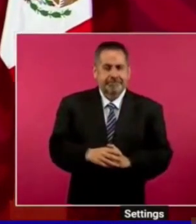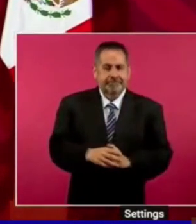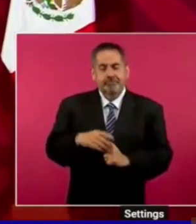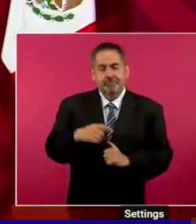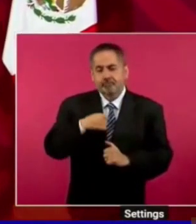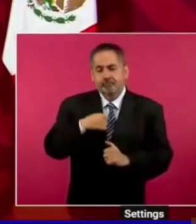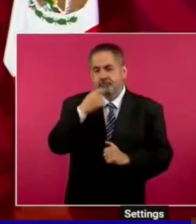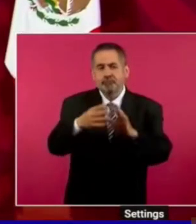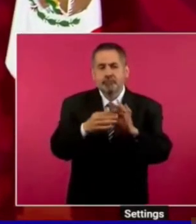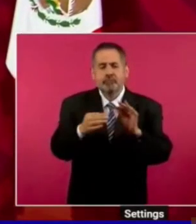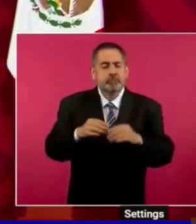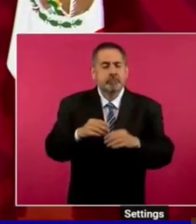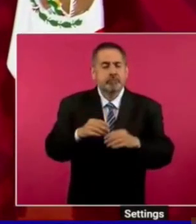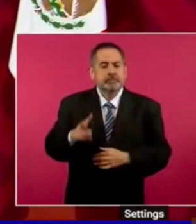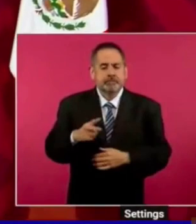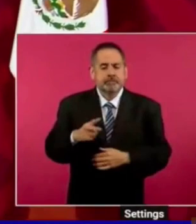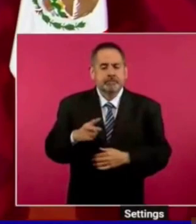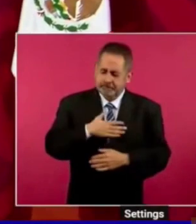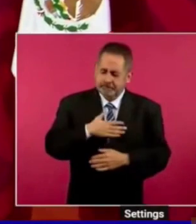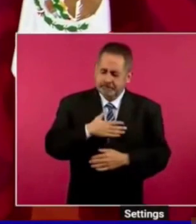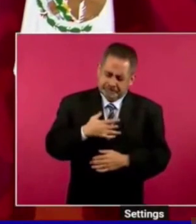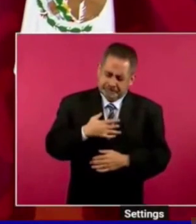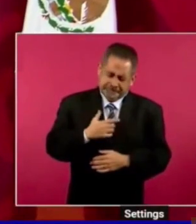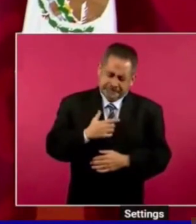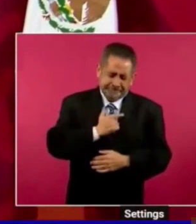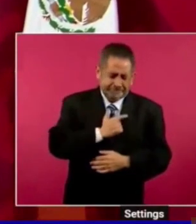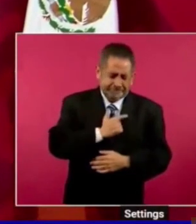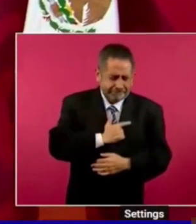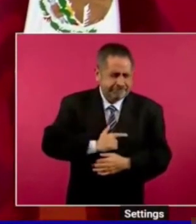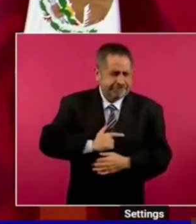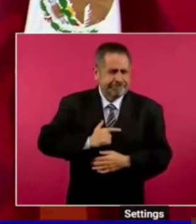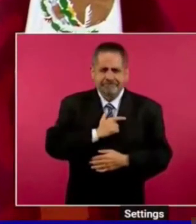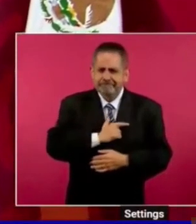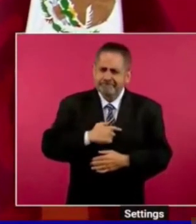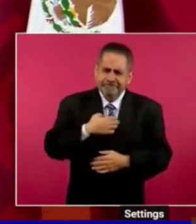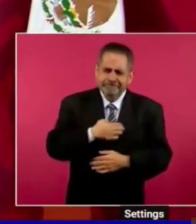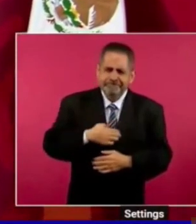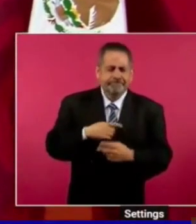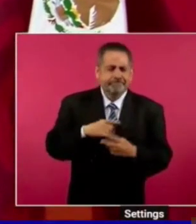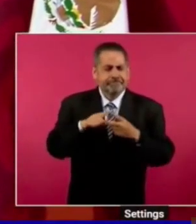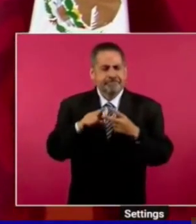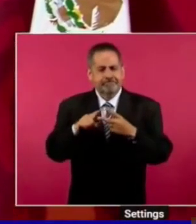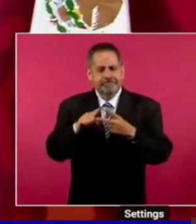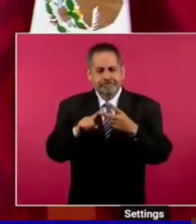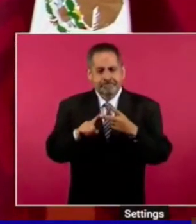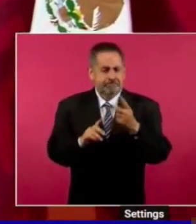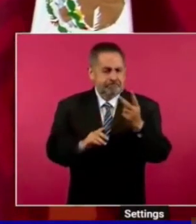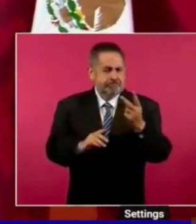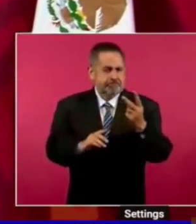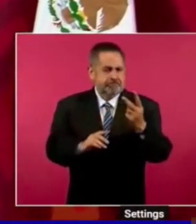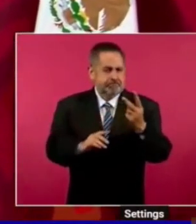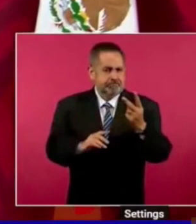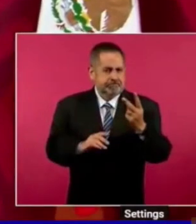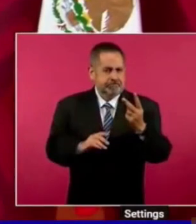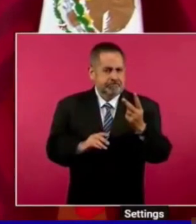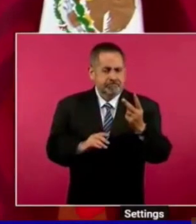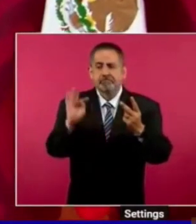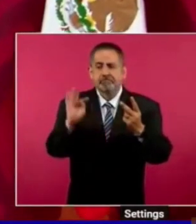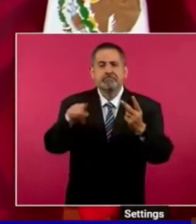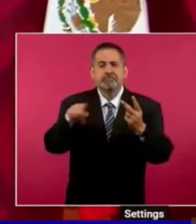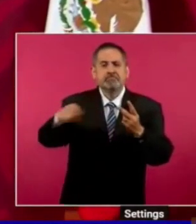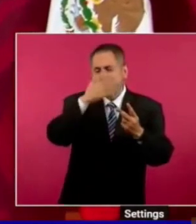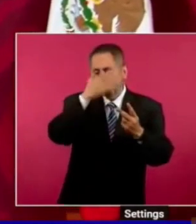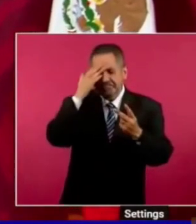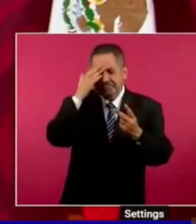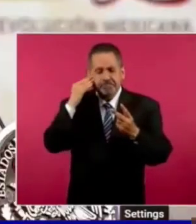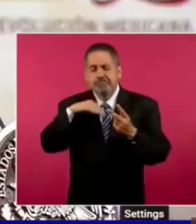decirles que me dio mucho gusto dos cosas, o sea, que a lo mejor pasan desapercibidas